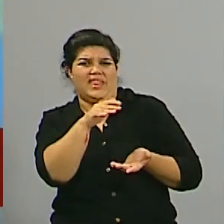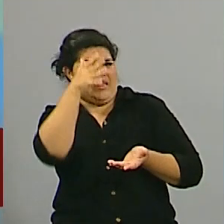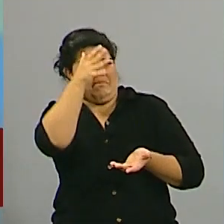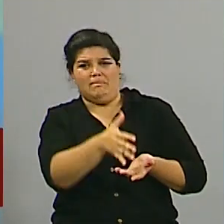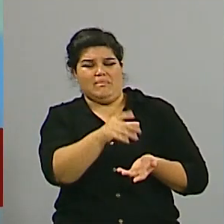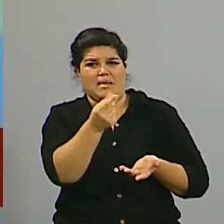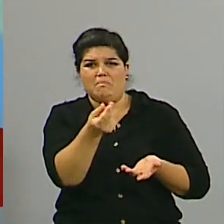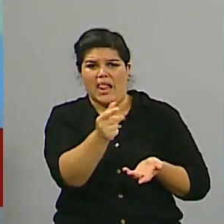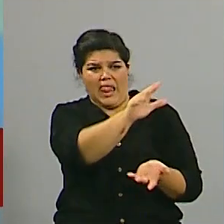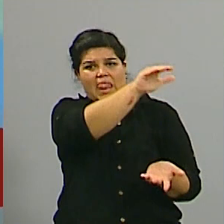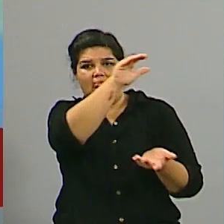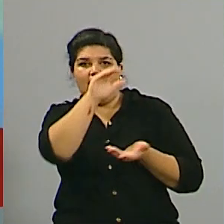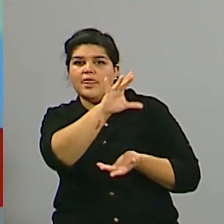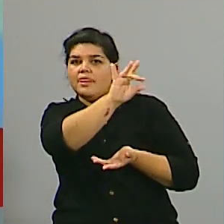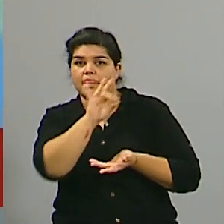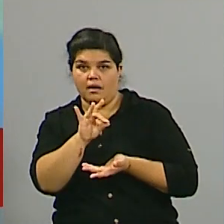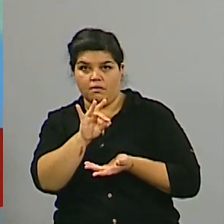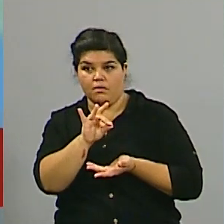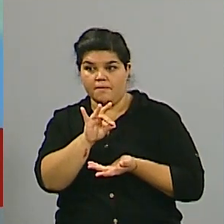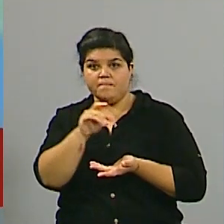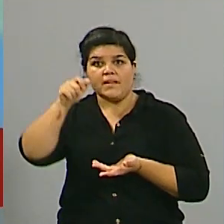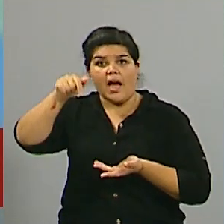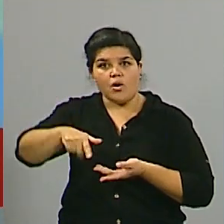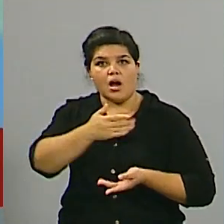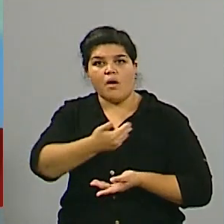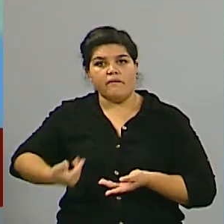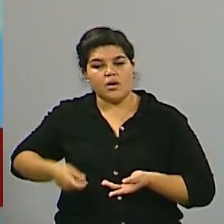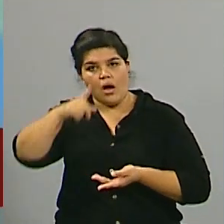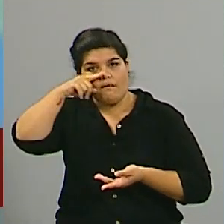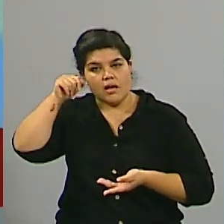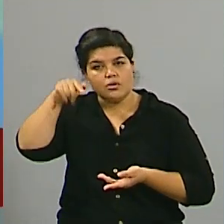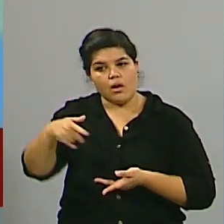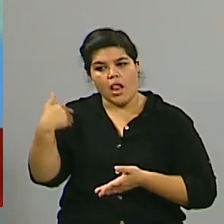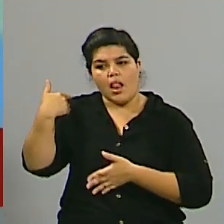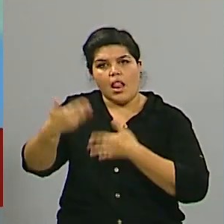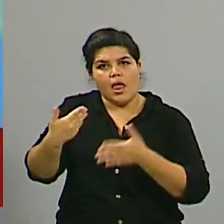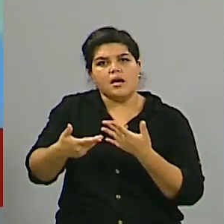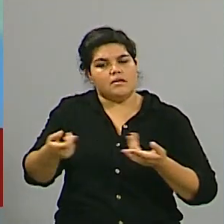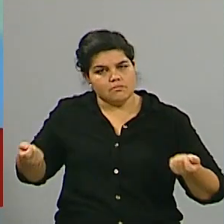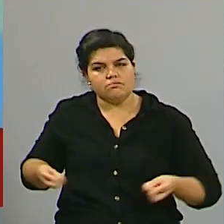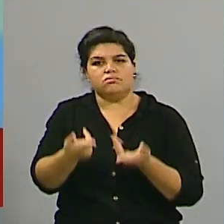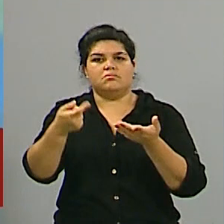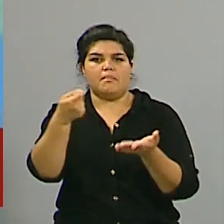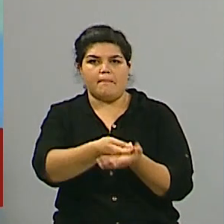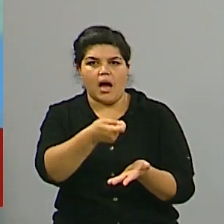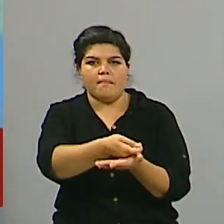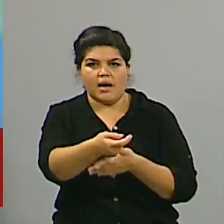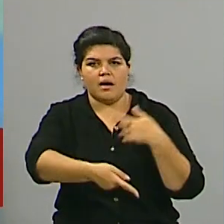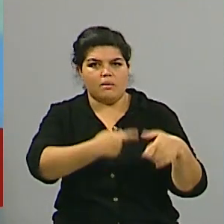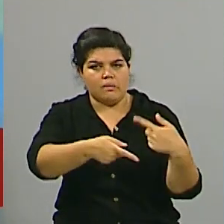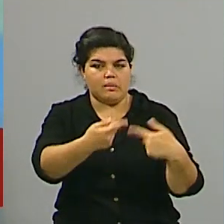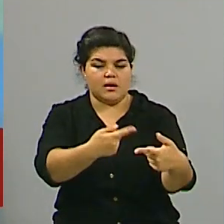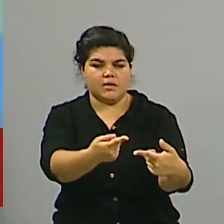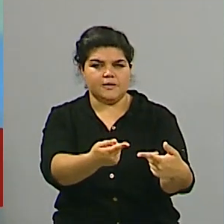hecho cargo este gobierno. Las encuestas hay muchas encuestas también y que dicen distintas cosas. Yo